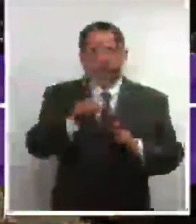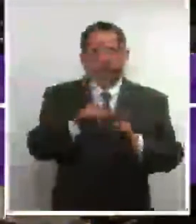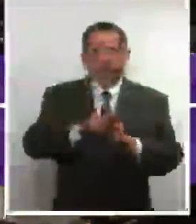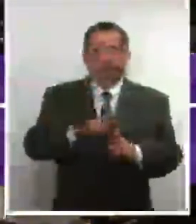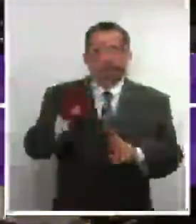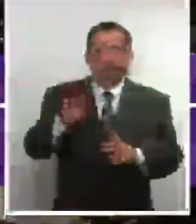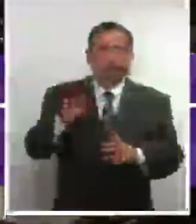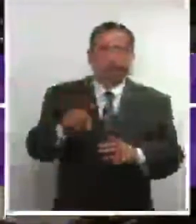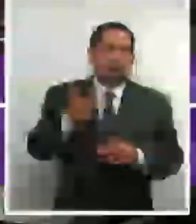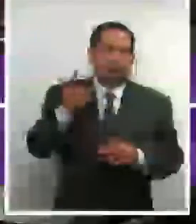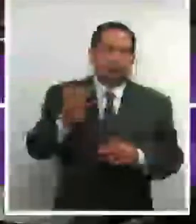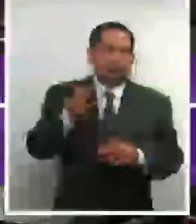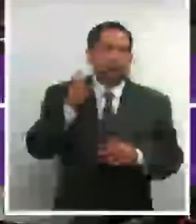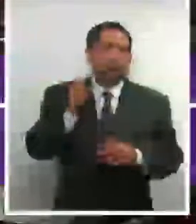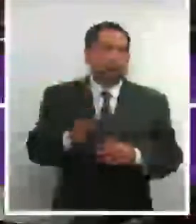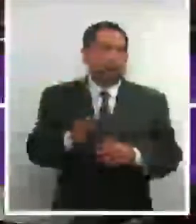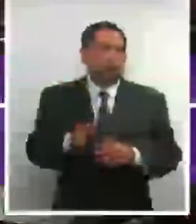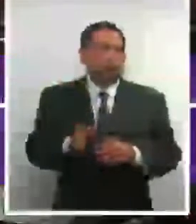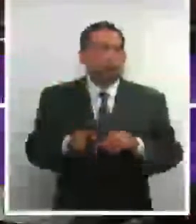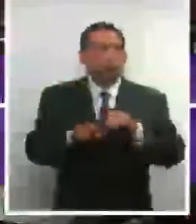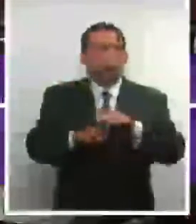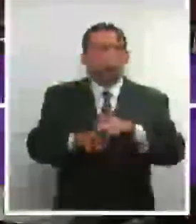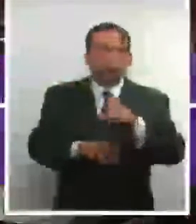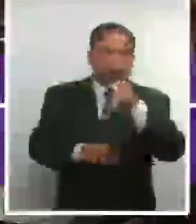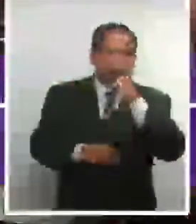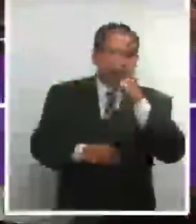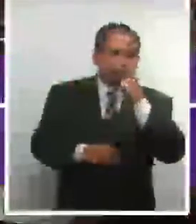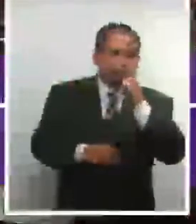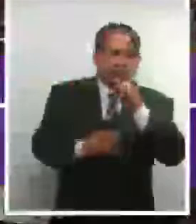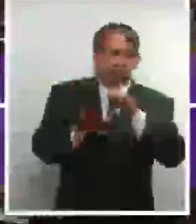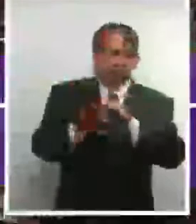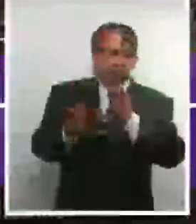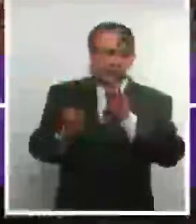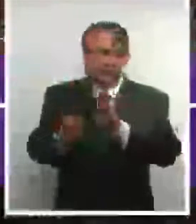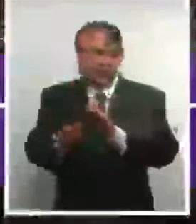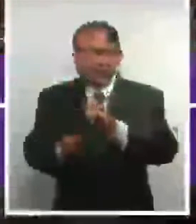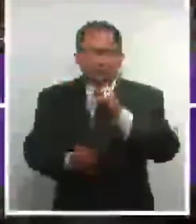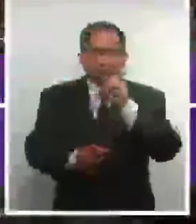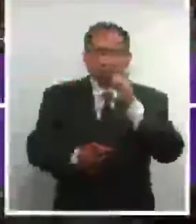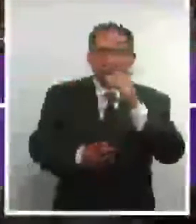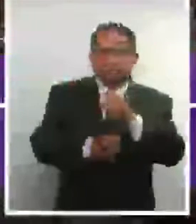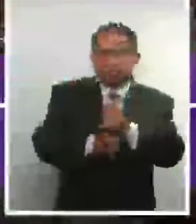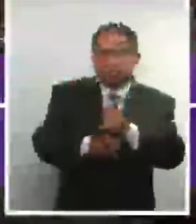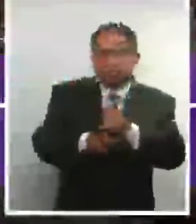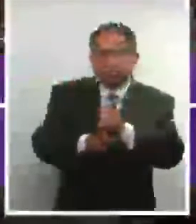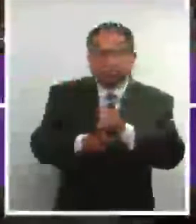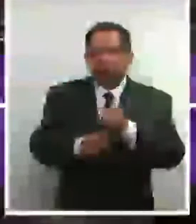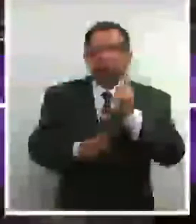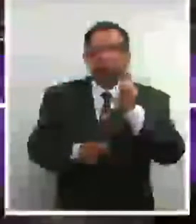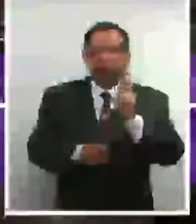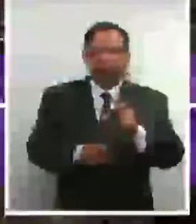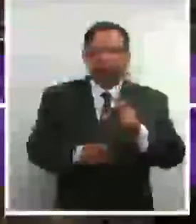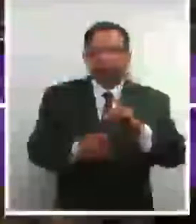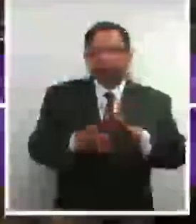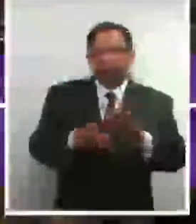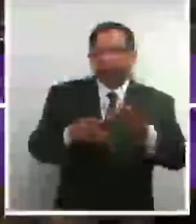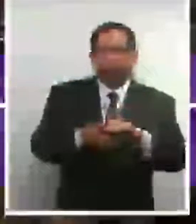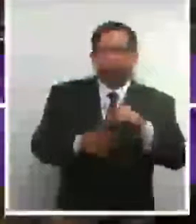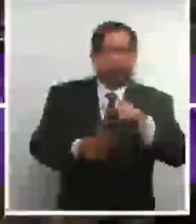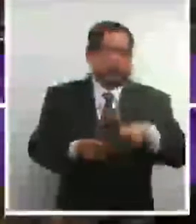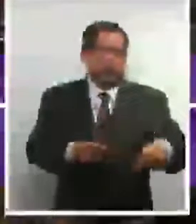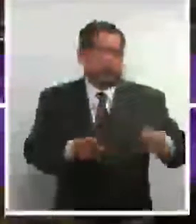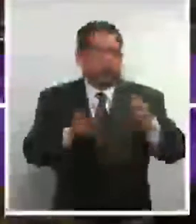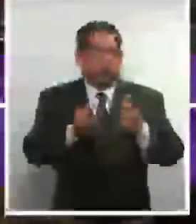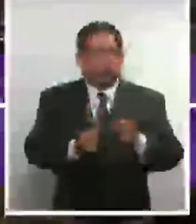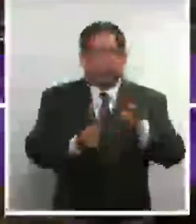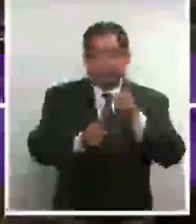48 habla sobre el modelo de policías de proximidad y de investigación, en el cual señala que las fuerzas de